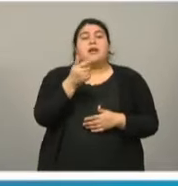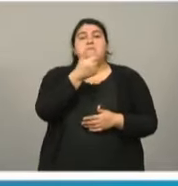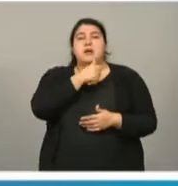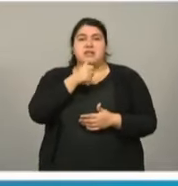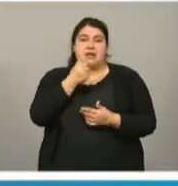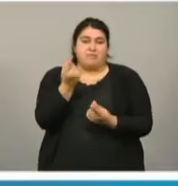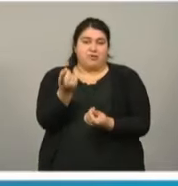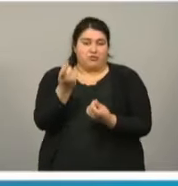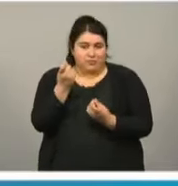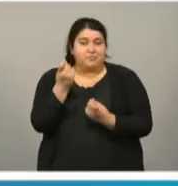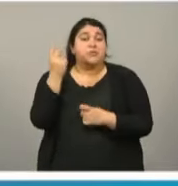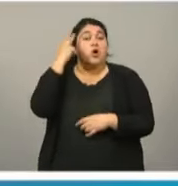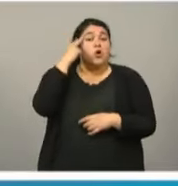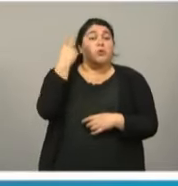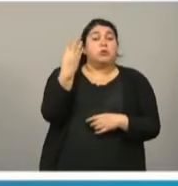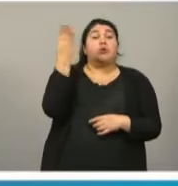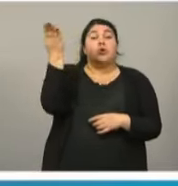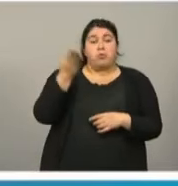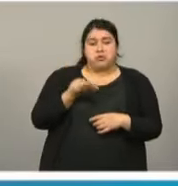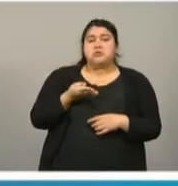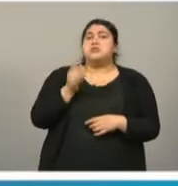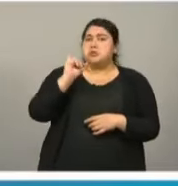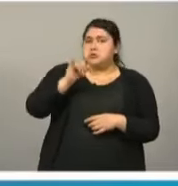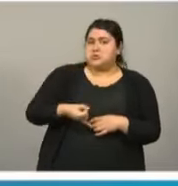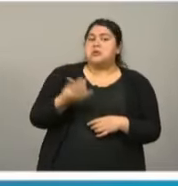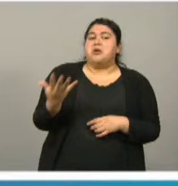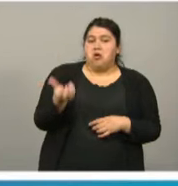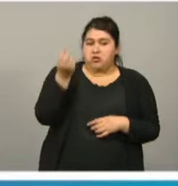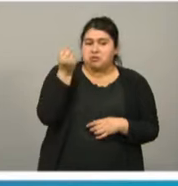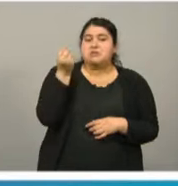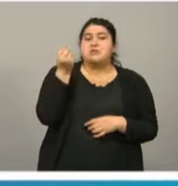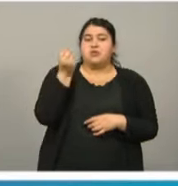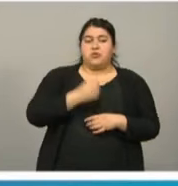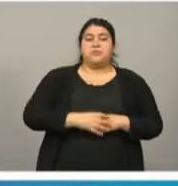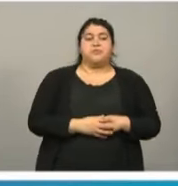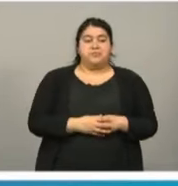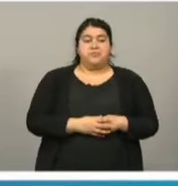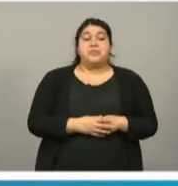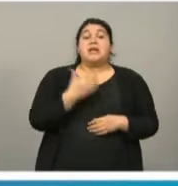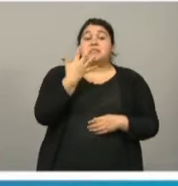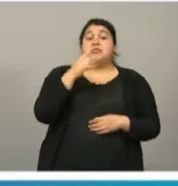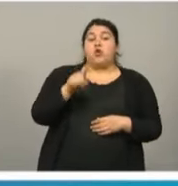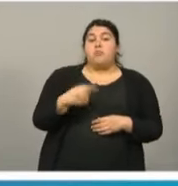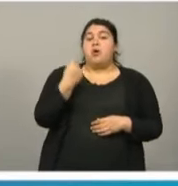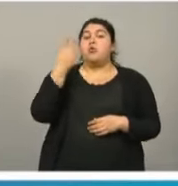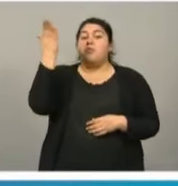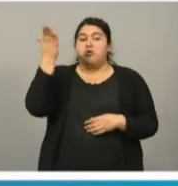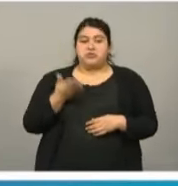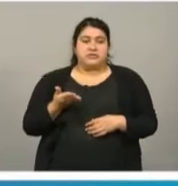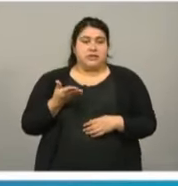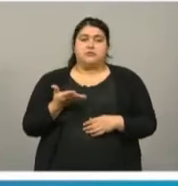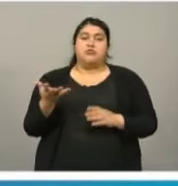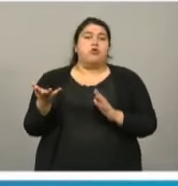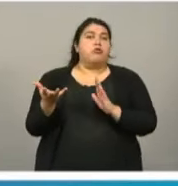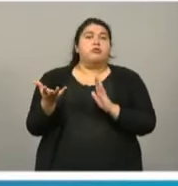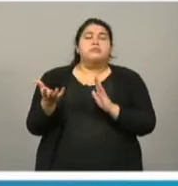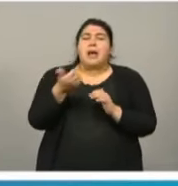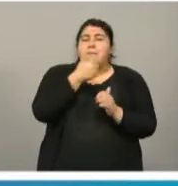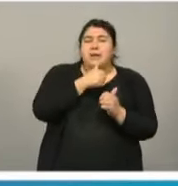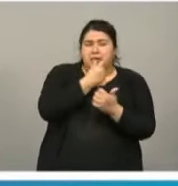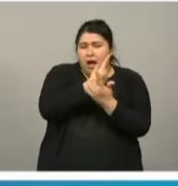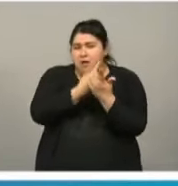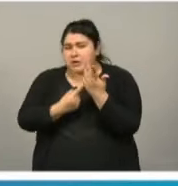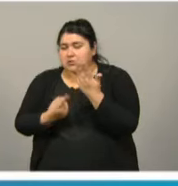medicamento el 94 lo pudo conseguir el 5,1 no pudo conseguir todos